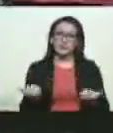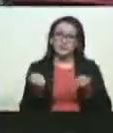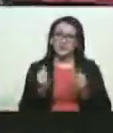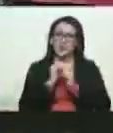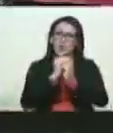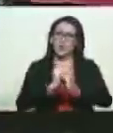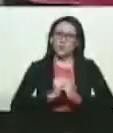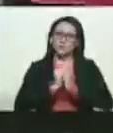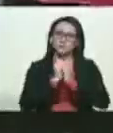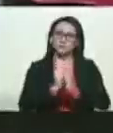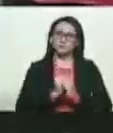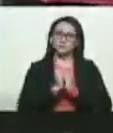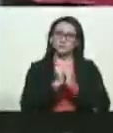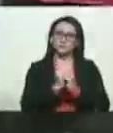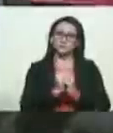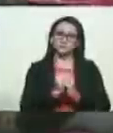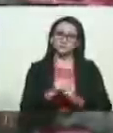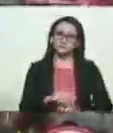ovación